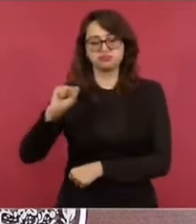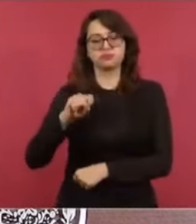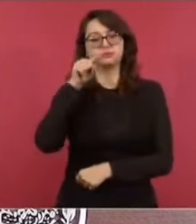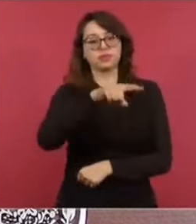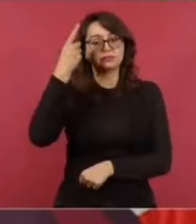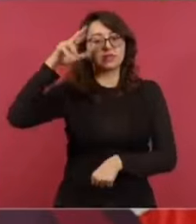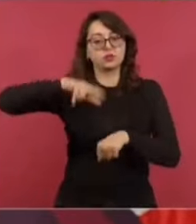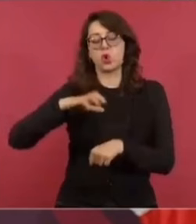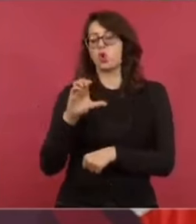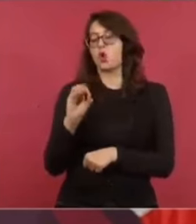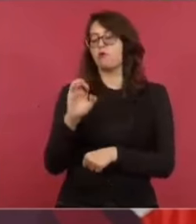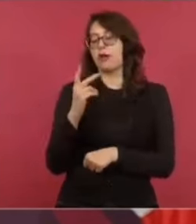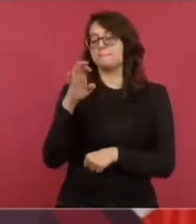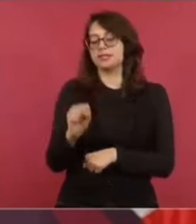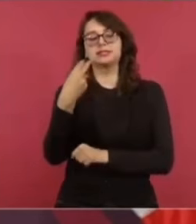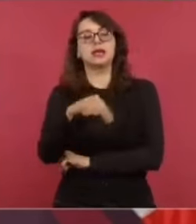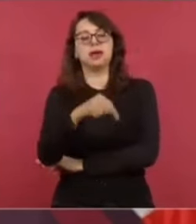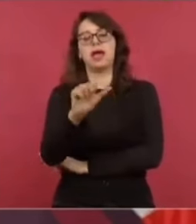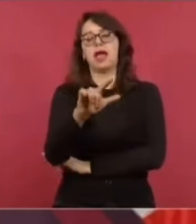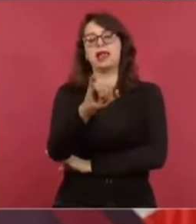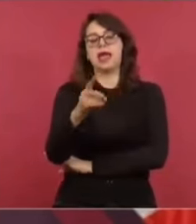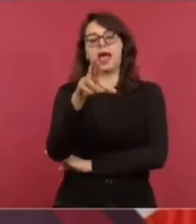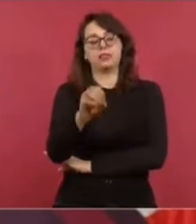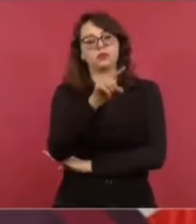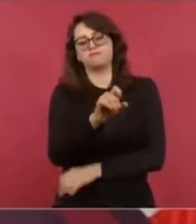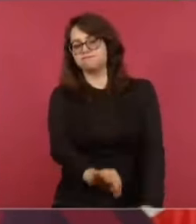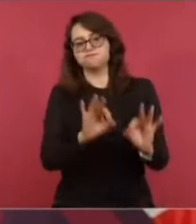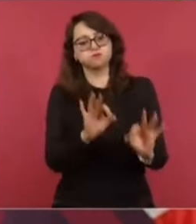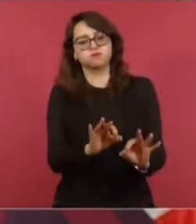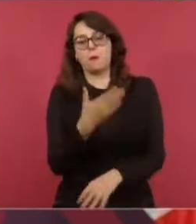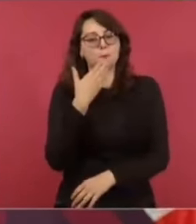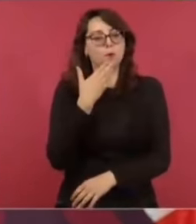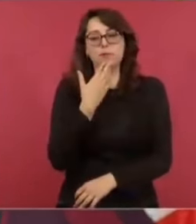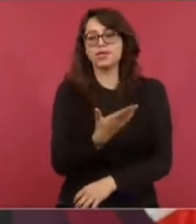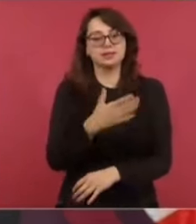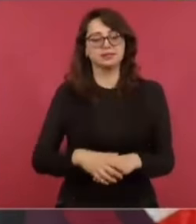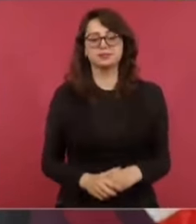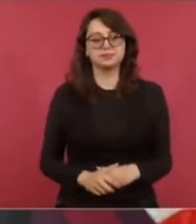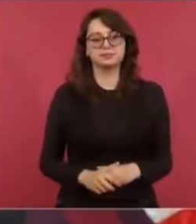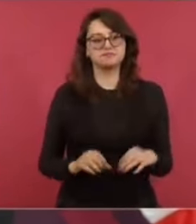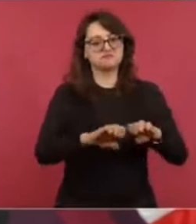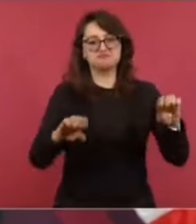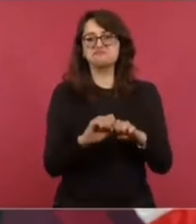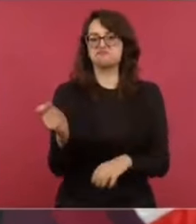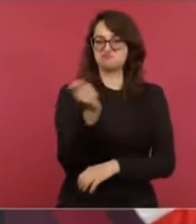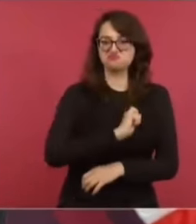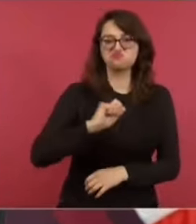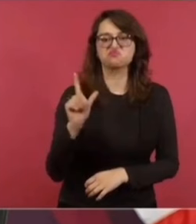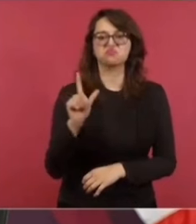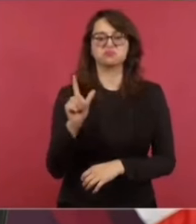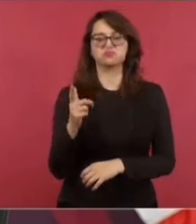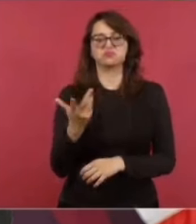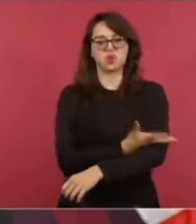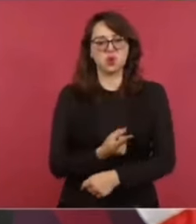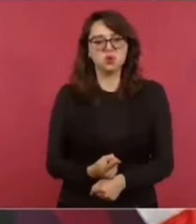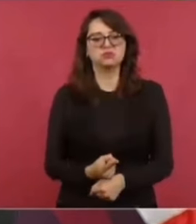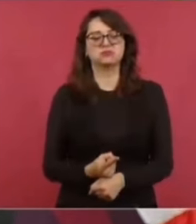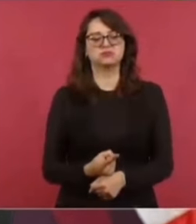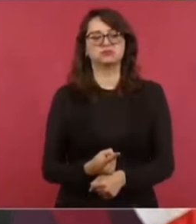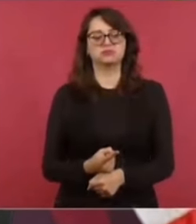Schwartz es de primera, y todo su equipo. Y son profesionales,